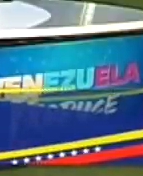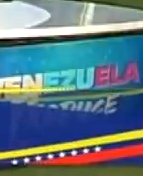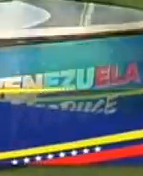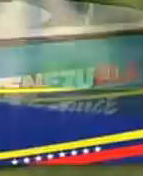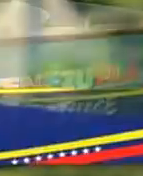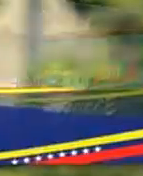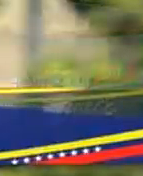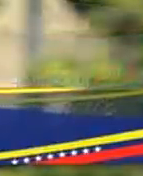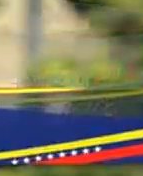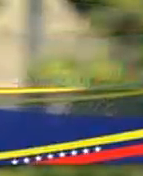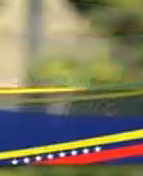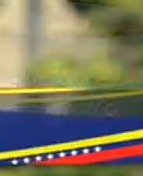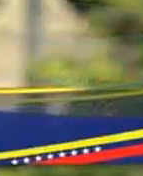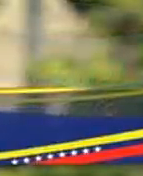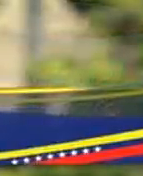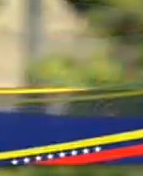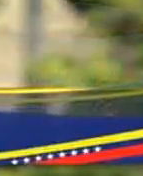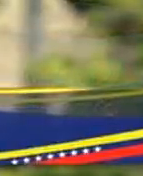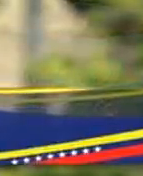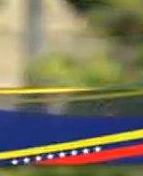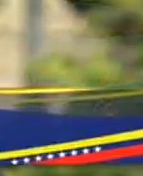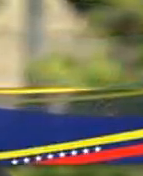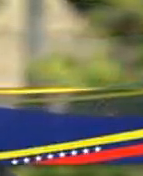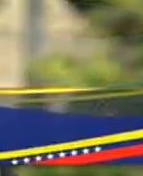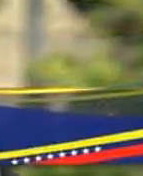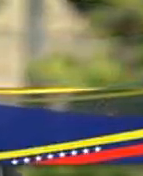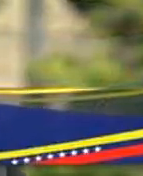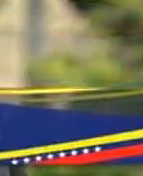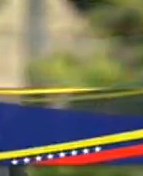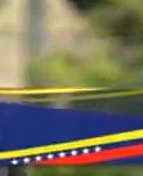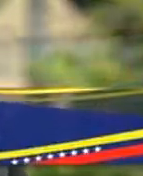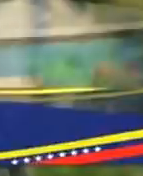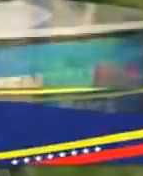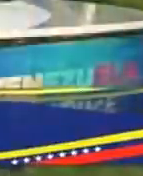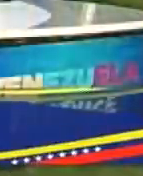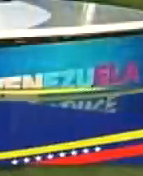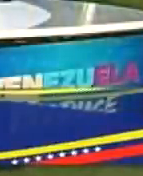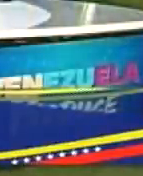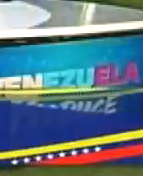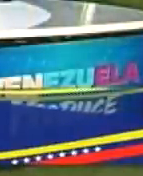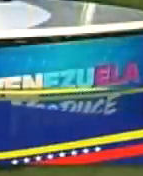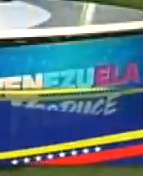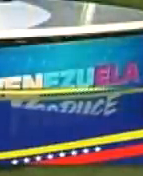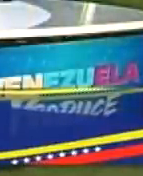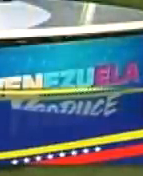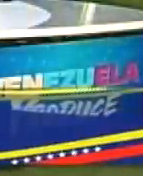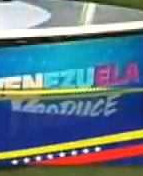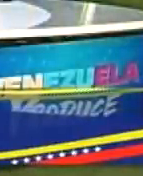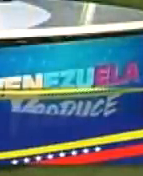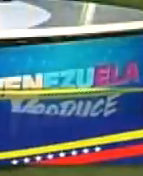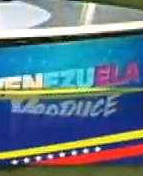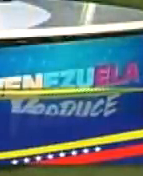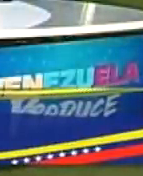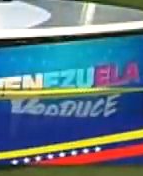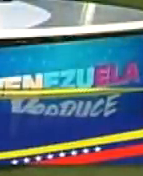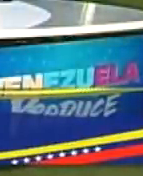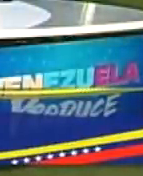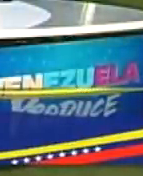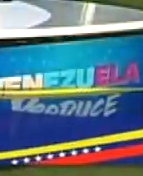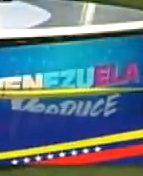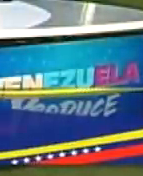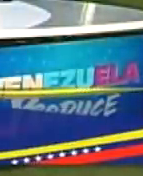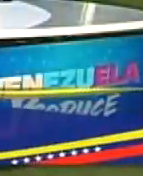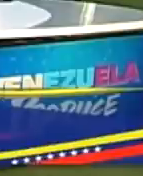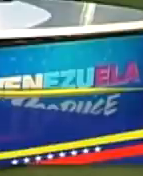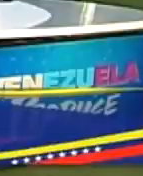bienes alimentos todos producir servicios públicos de calidad seguros